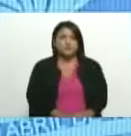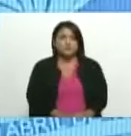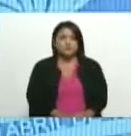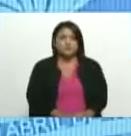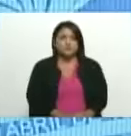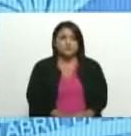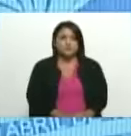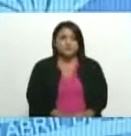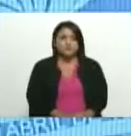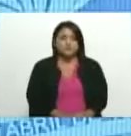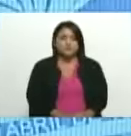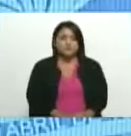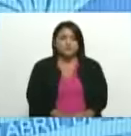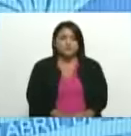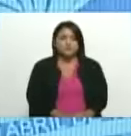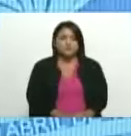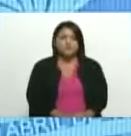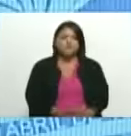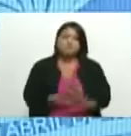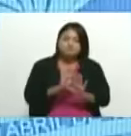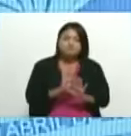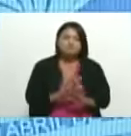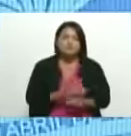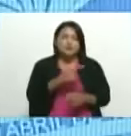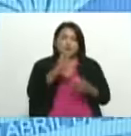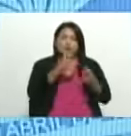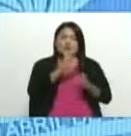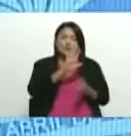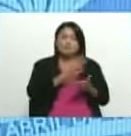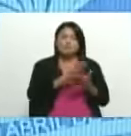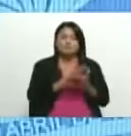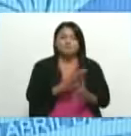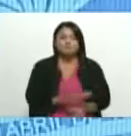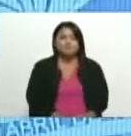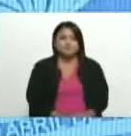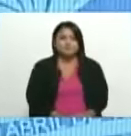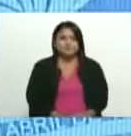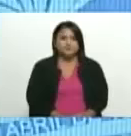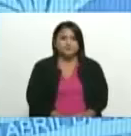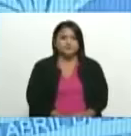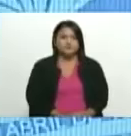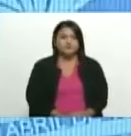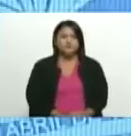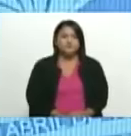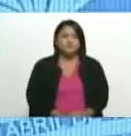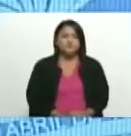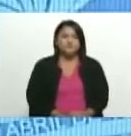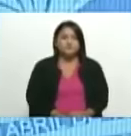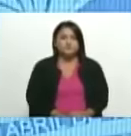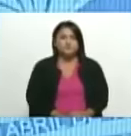Ajá. Bueno, por aquí está. Eugenio dice que no...